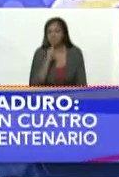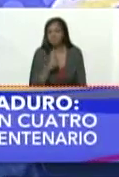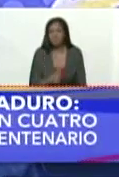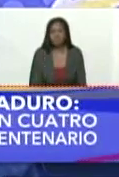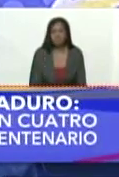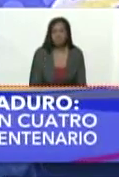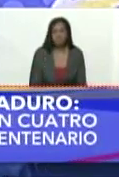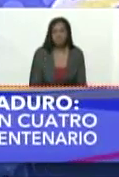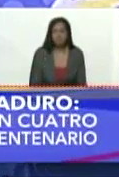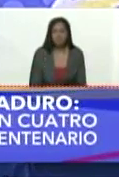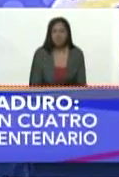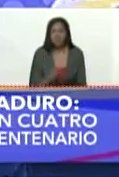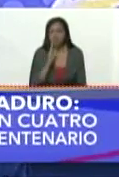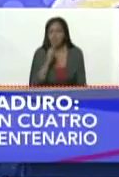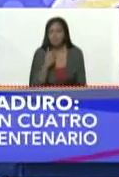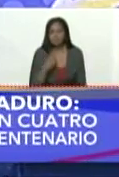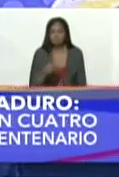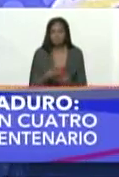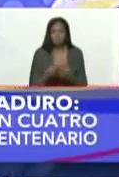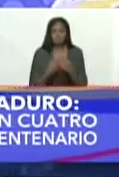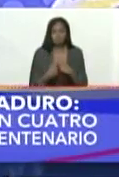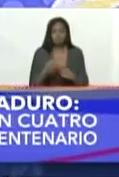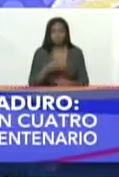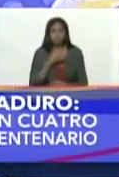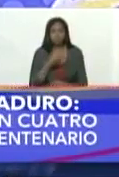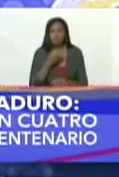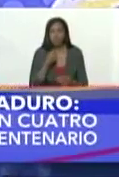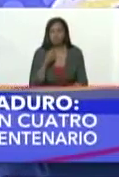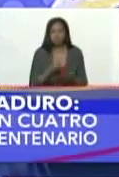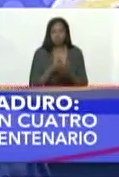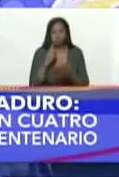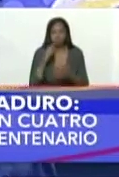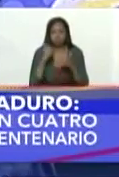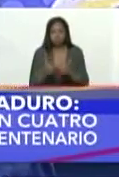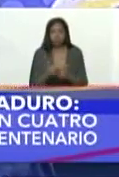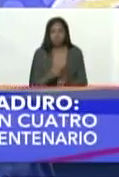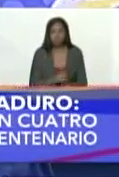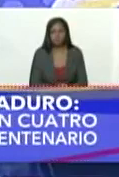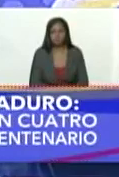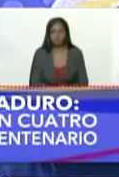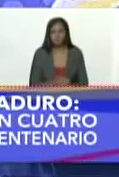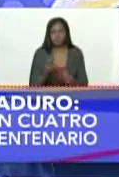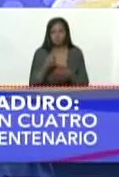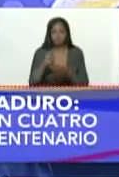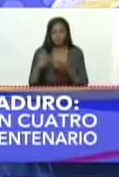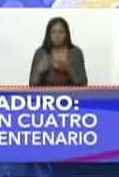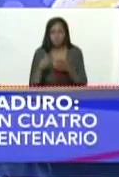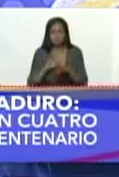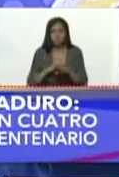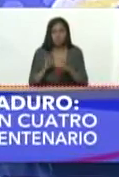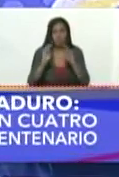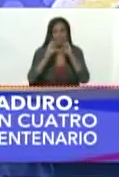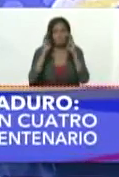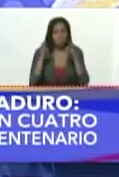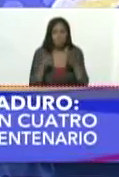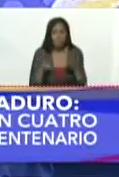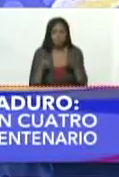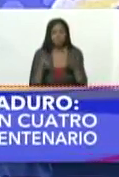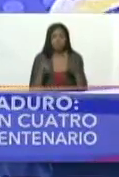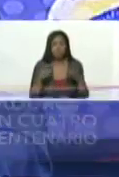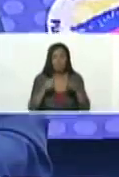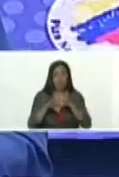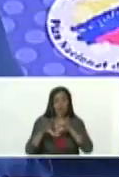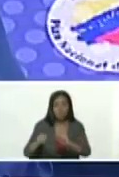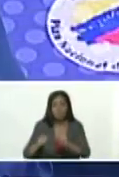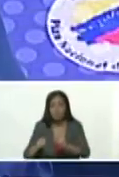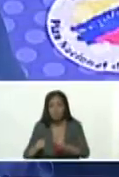No tienen derecho a las prestaciones sociales, a una jubilación digna. Y muchas otras cosas, porque es el modelo